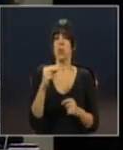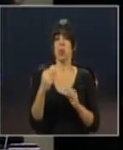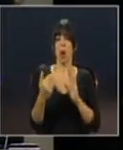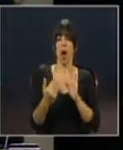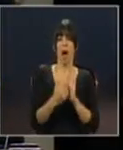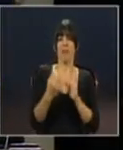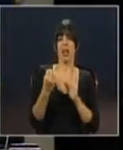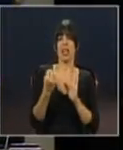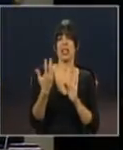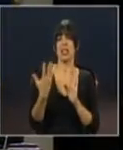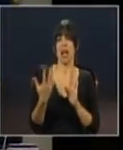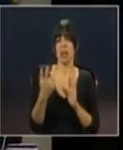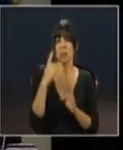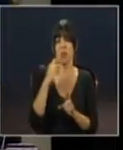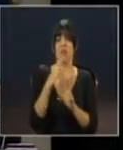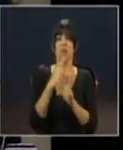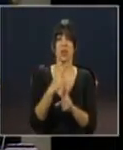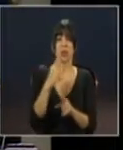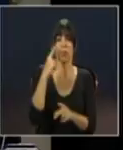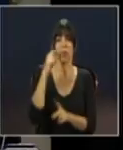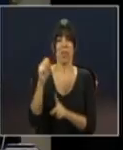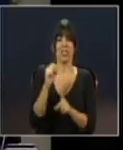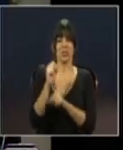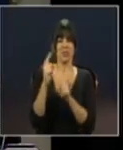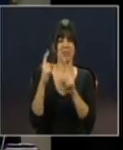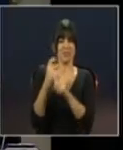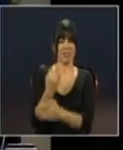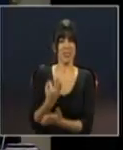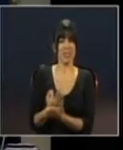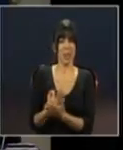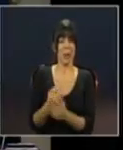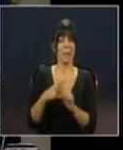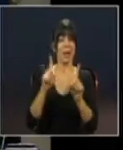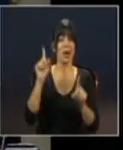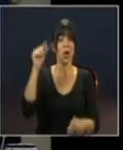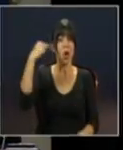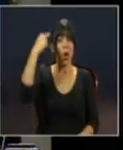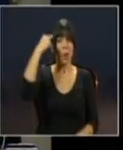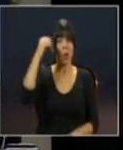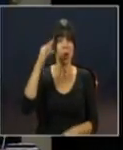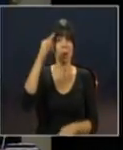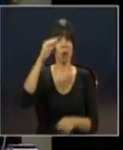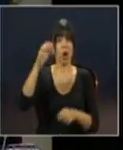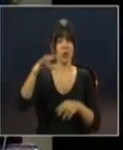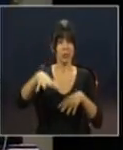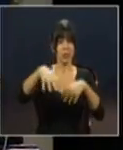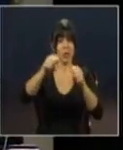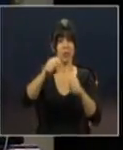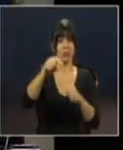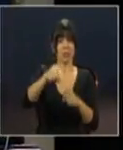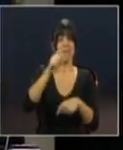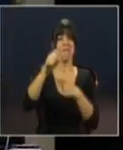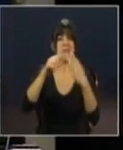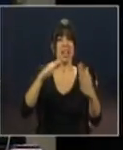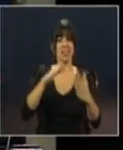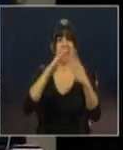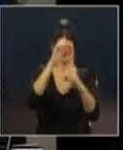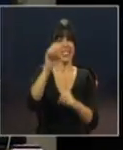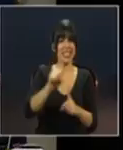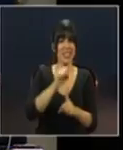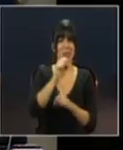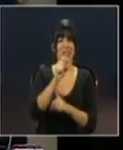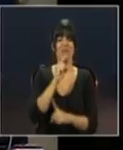deterioro como resultado del caos fiscal. Sin embargo, el gobierno que nos suceda se verá enfrentado con una situación